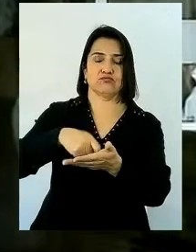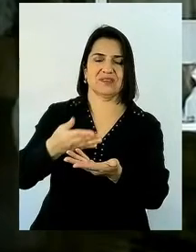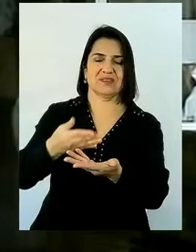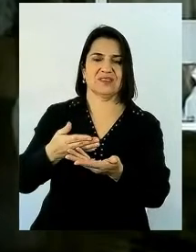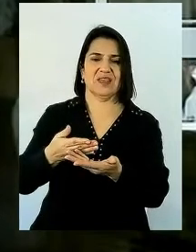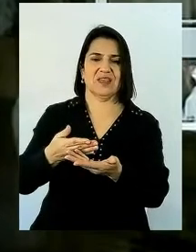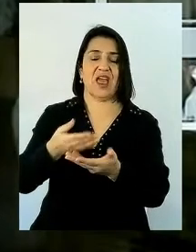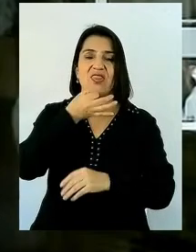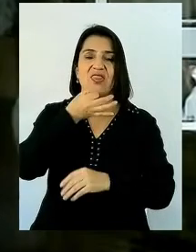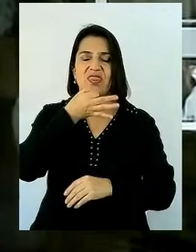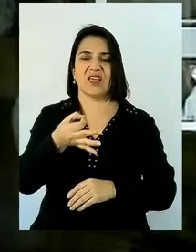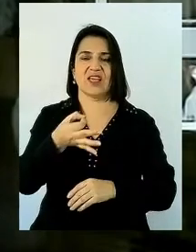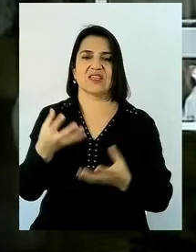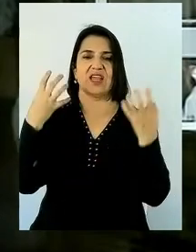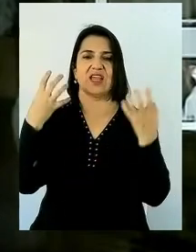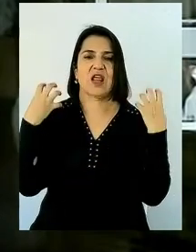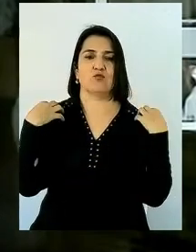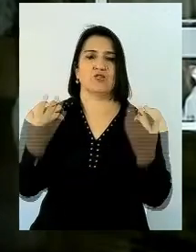atribuciones que tienen